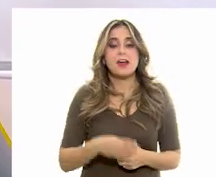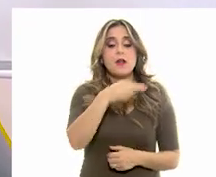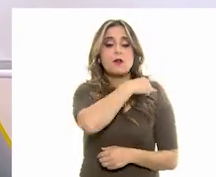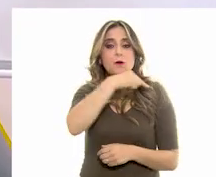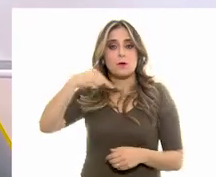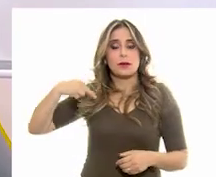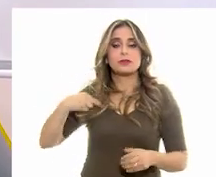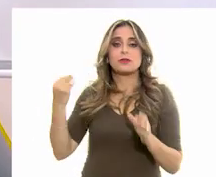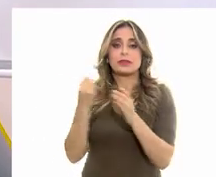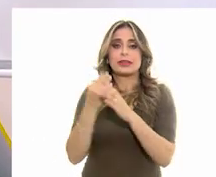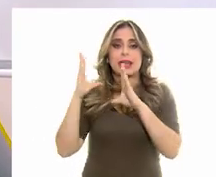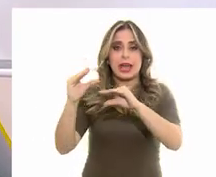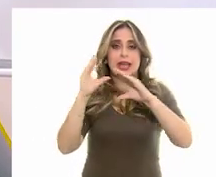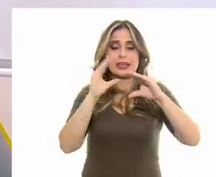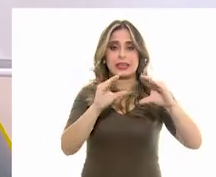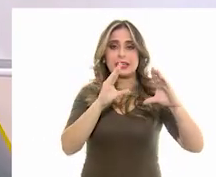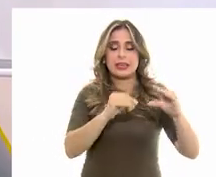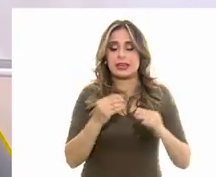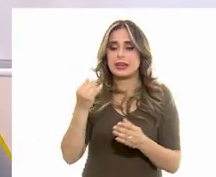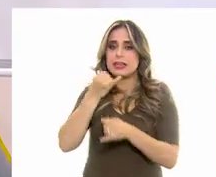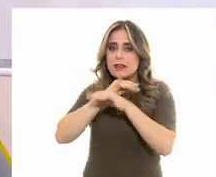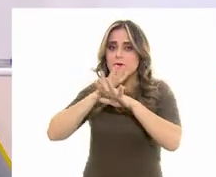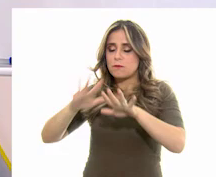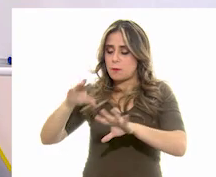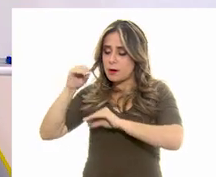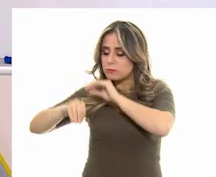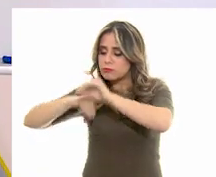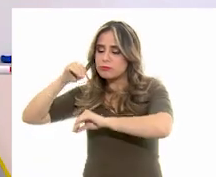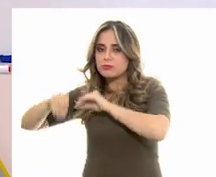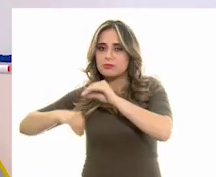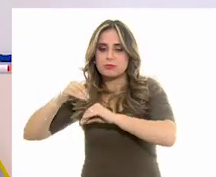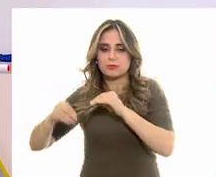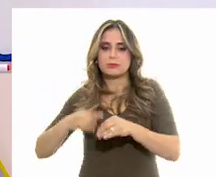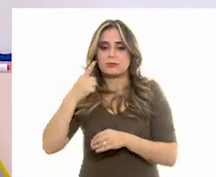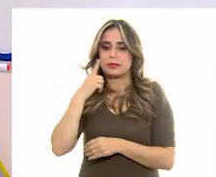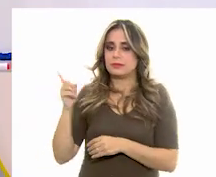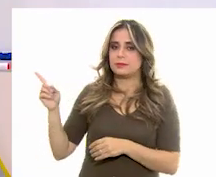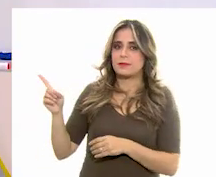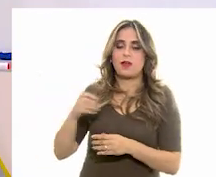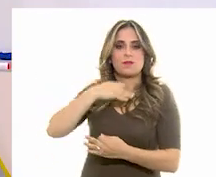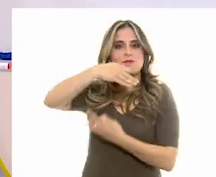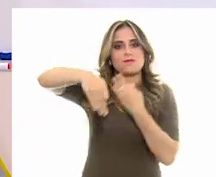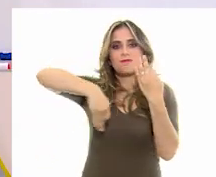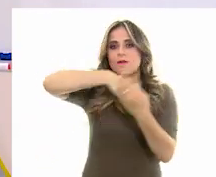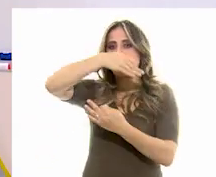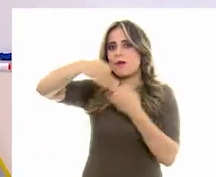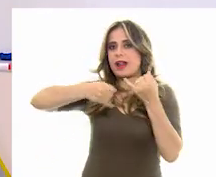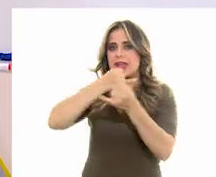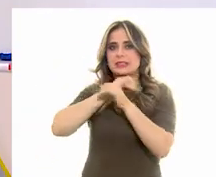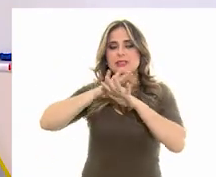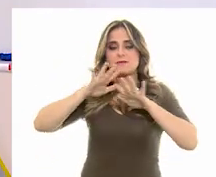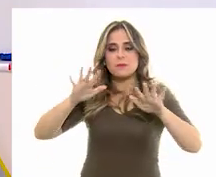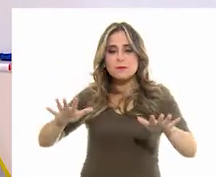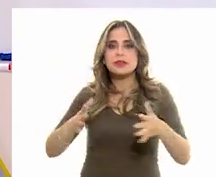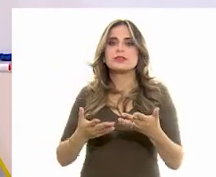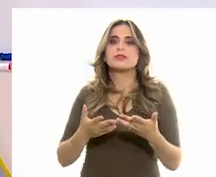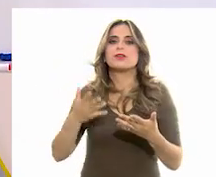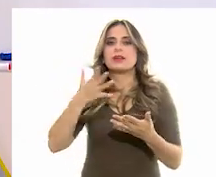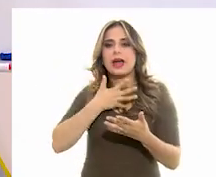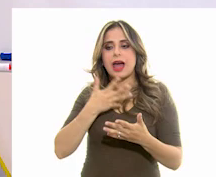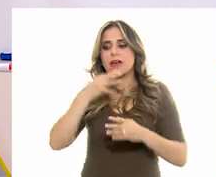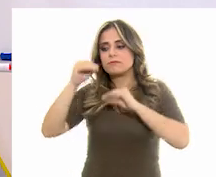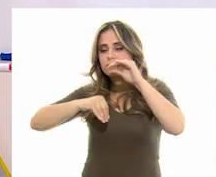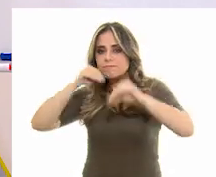Nuestro taller de infografías y vienen todas las infografías y los borradores.